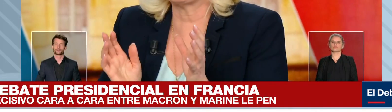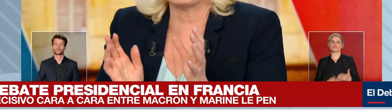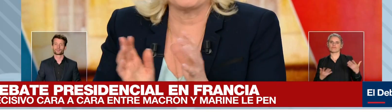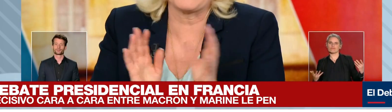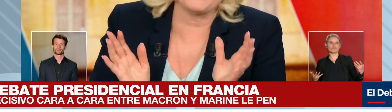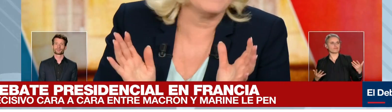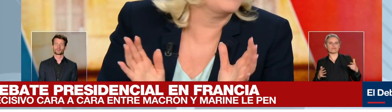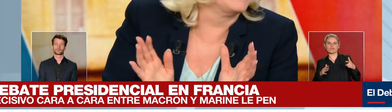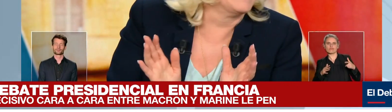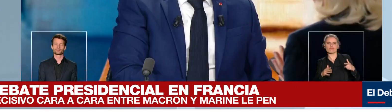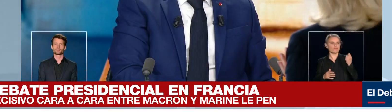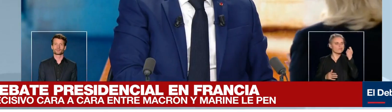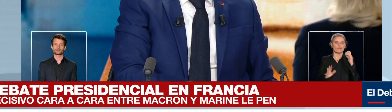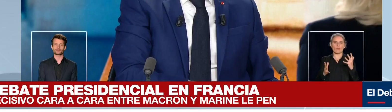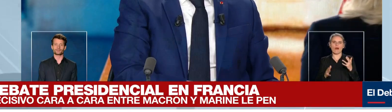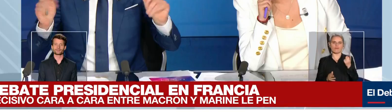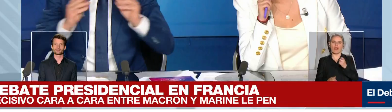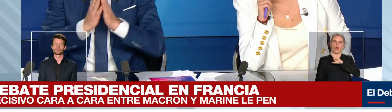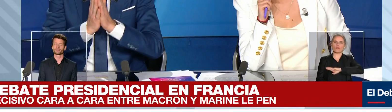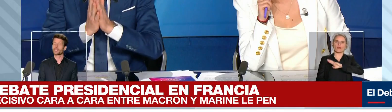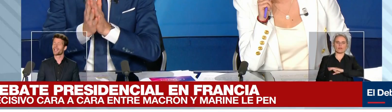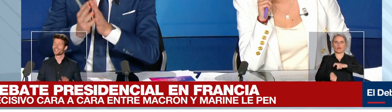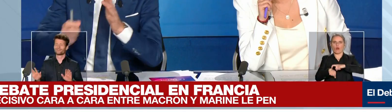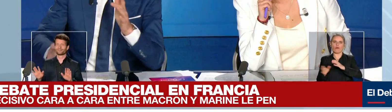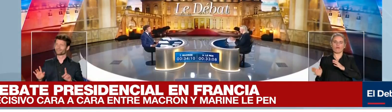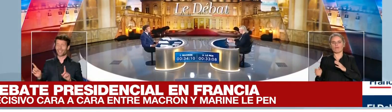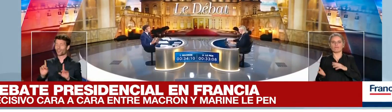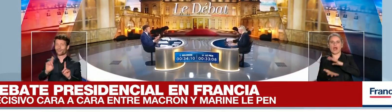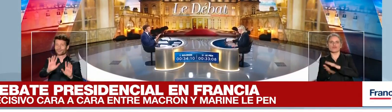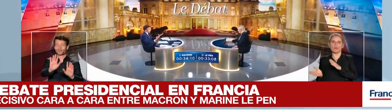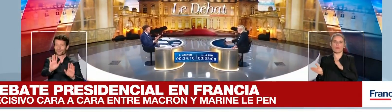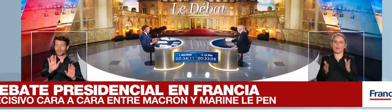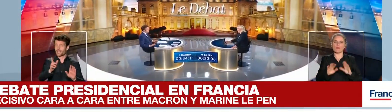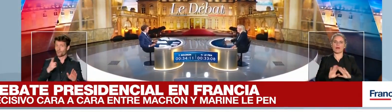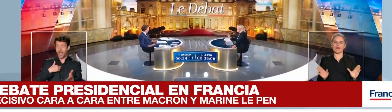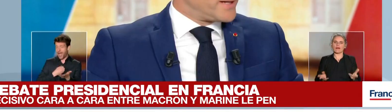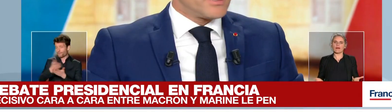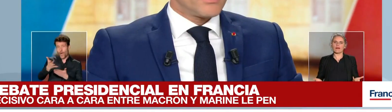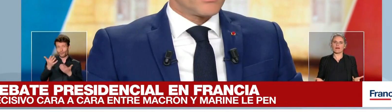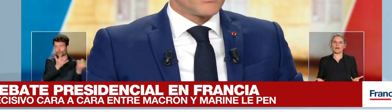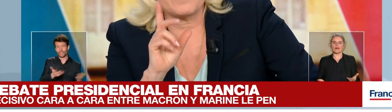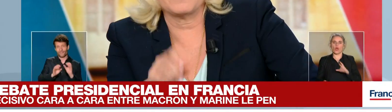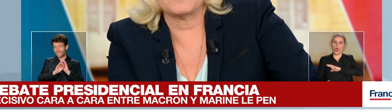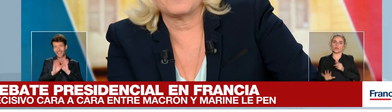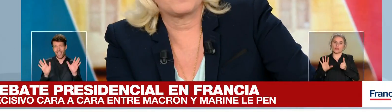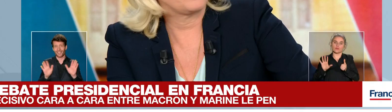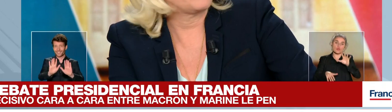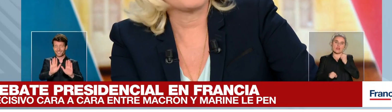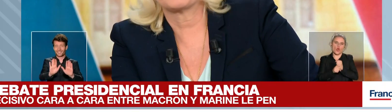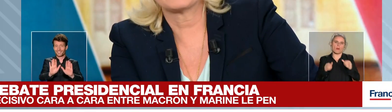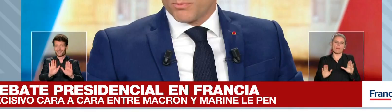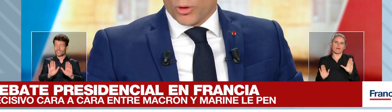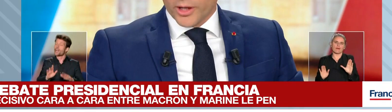¿Usted se financia todo? Yo financio con el pleno empleo. No, yo soy muy claro sobre las cifras, señora Le